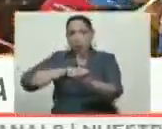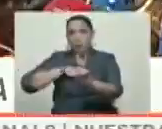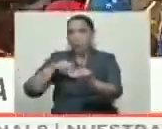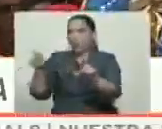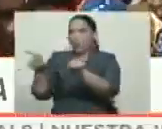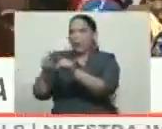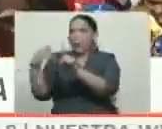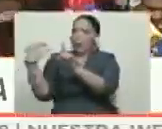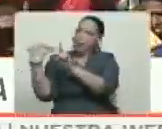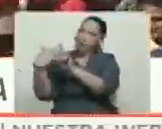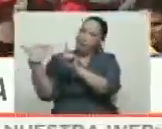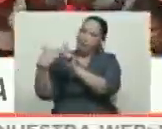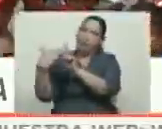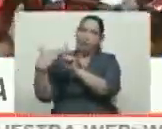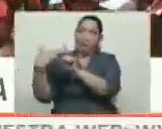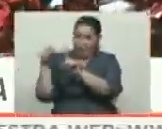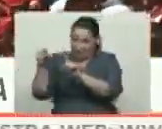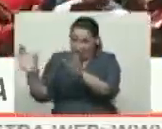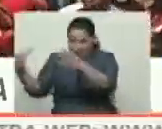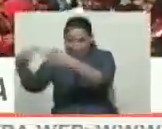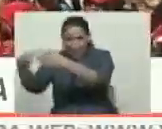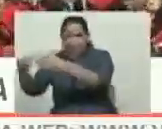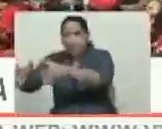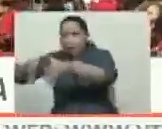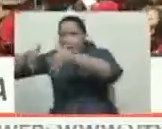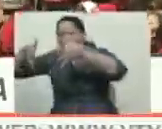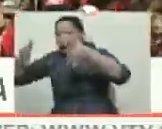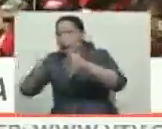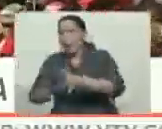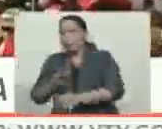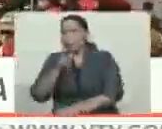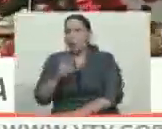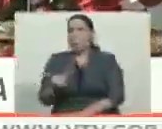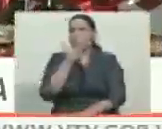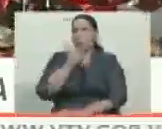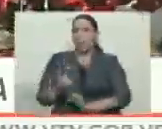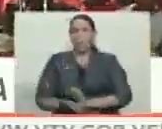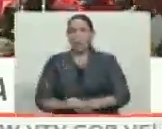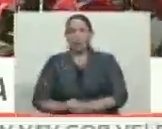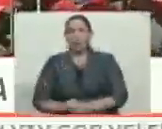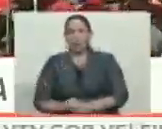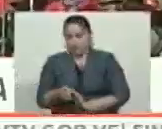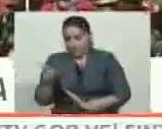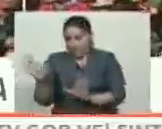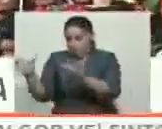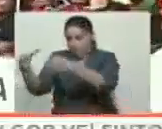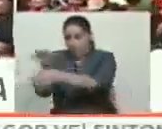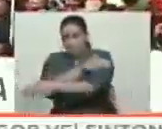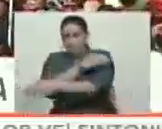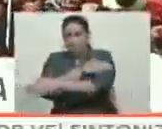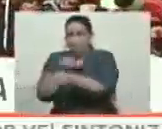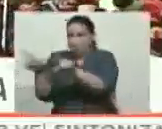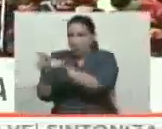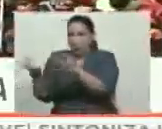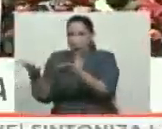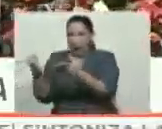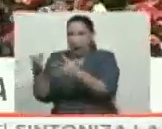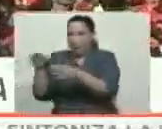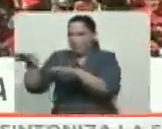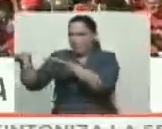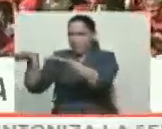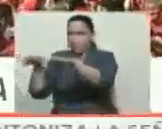¿no? Ellos están metidos en una gran trampa. Ellos están metidos en una gran trampa, las